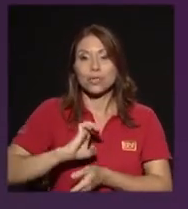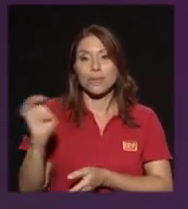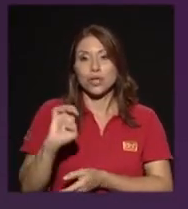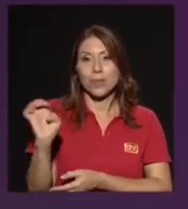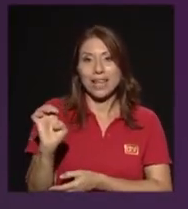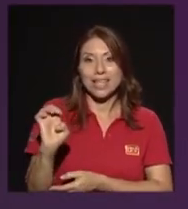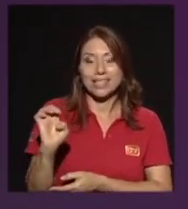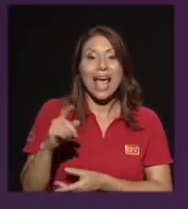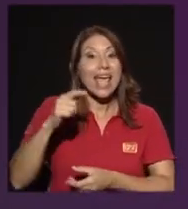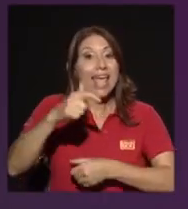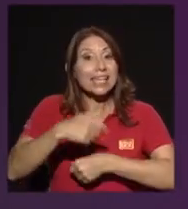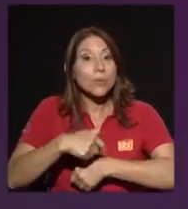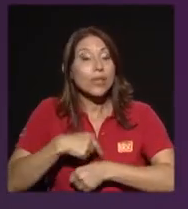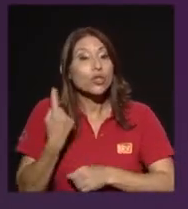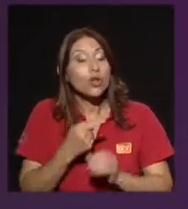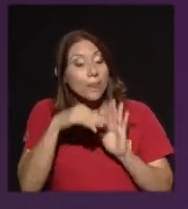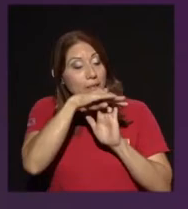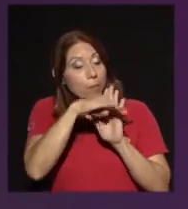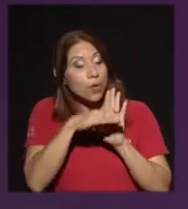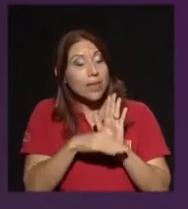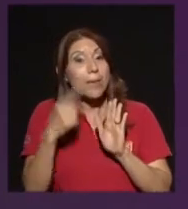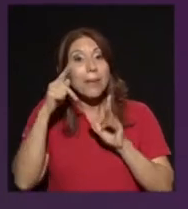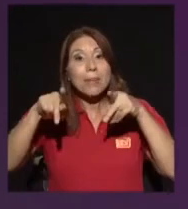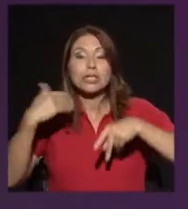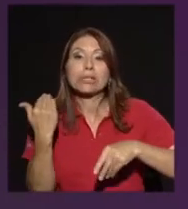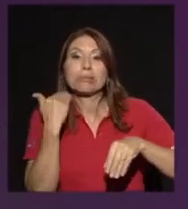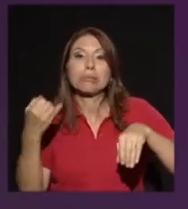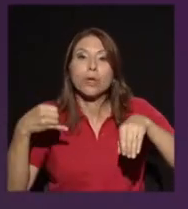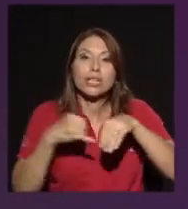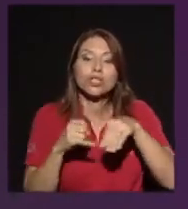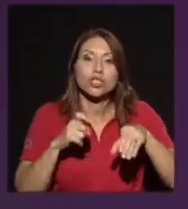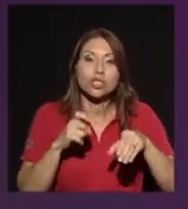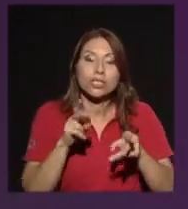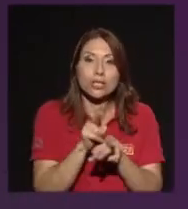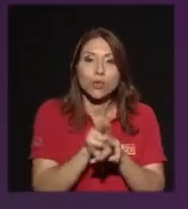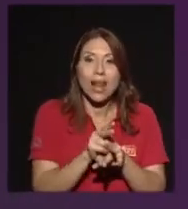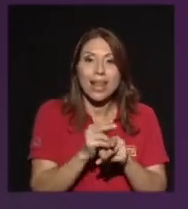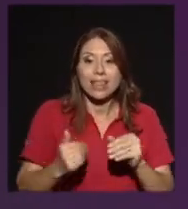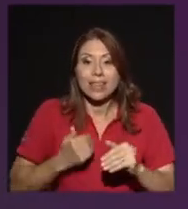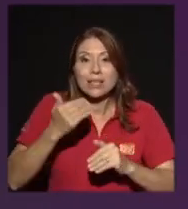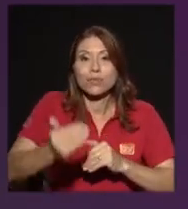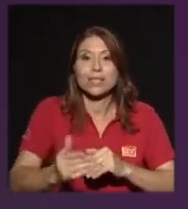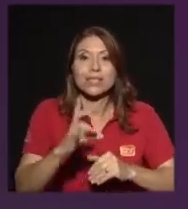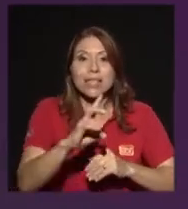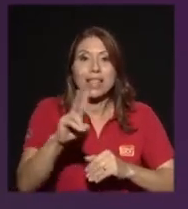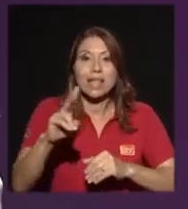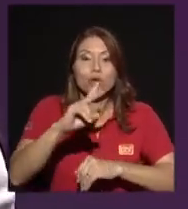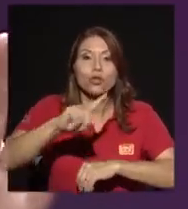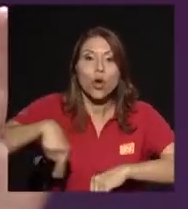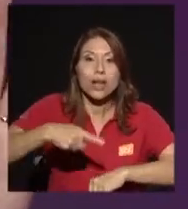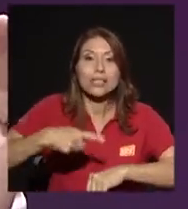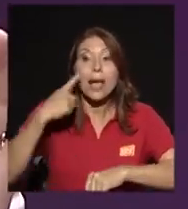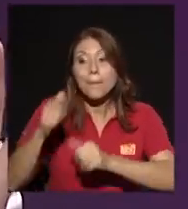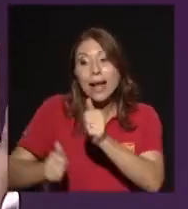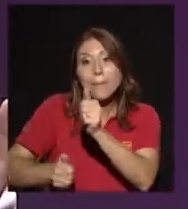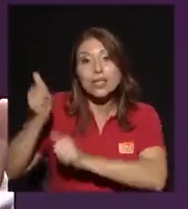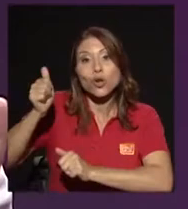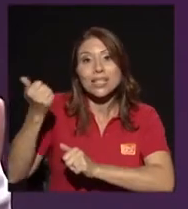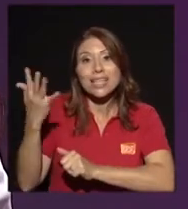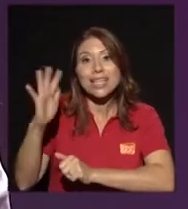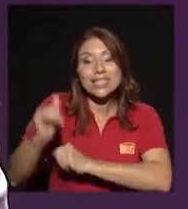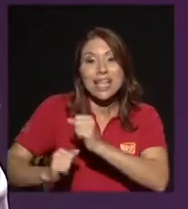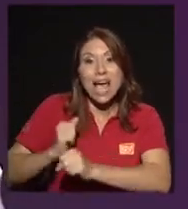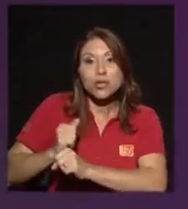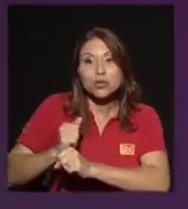tenemos es el protocolo para víctimas de violación sexual dentro de las 72 horas y para mayores de 15 años, y todas las demás mujeres quedamos por